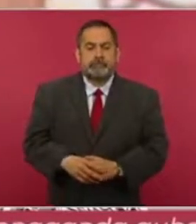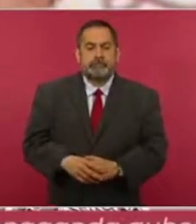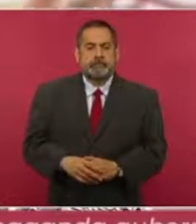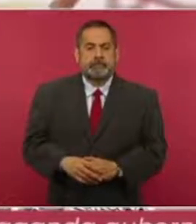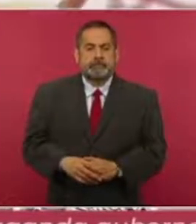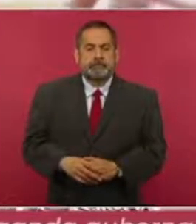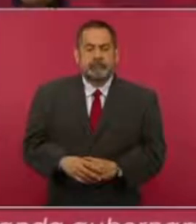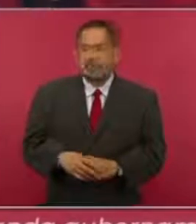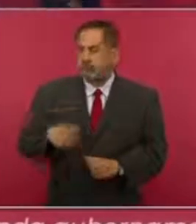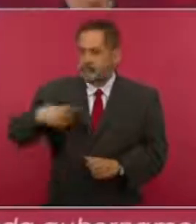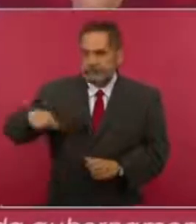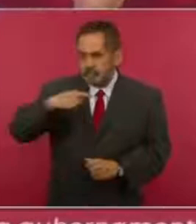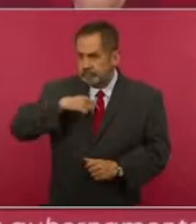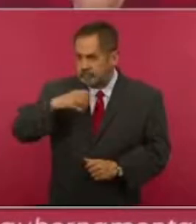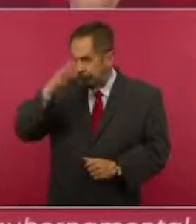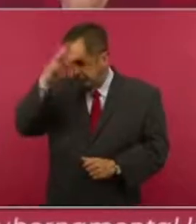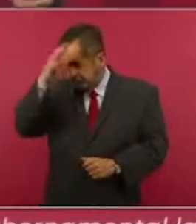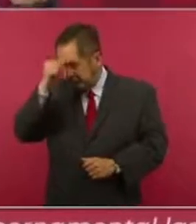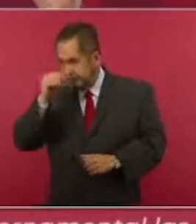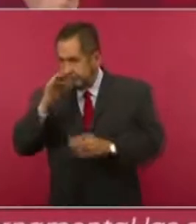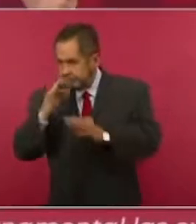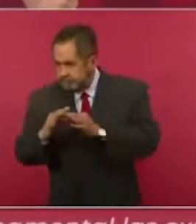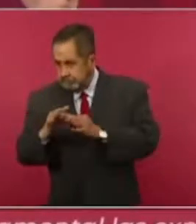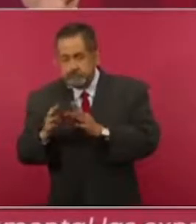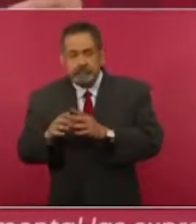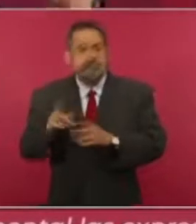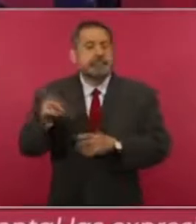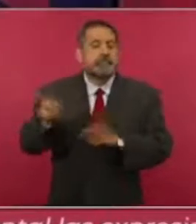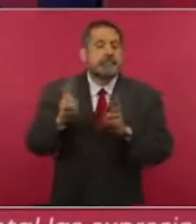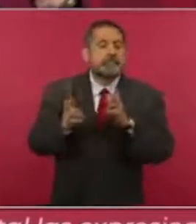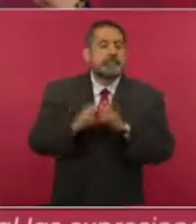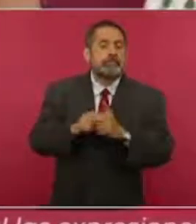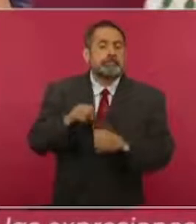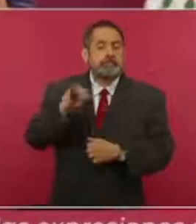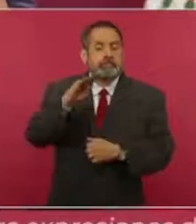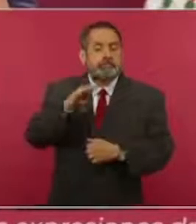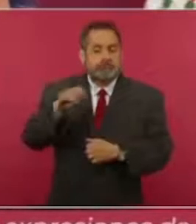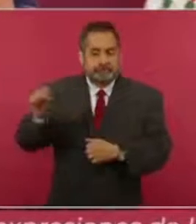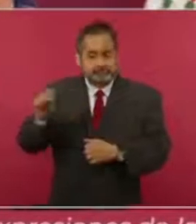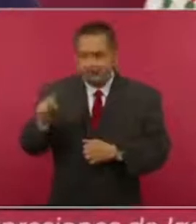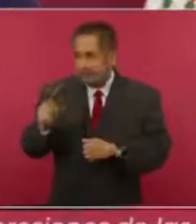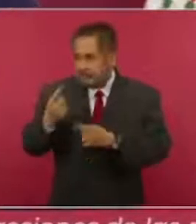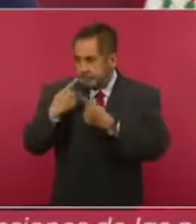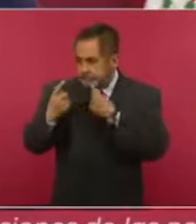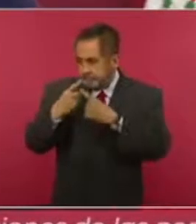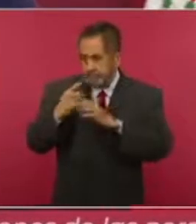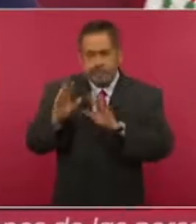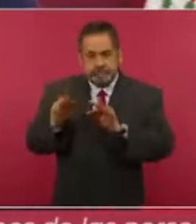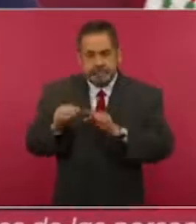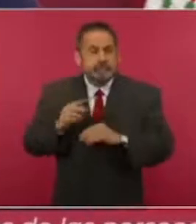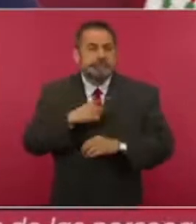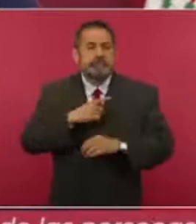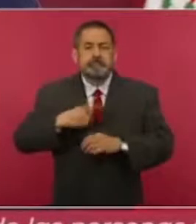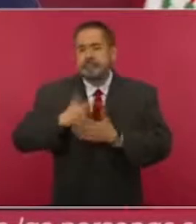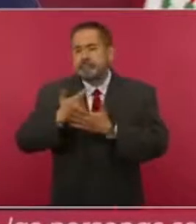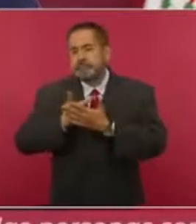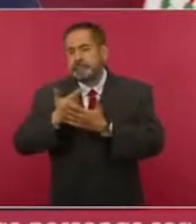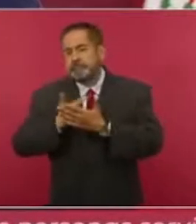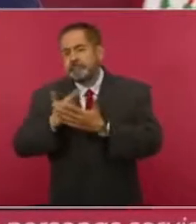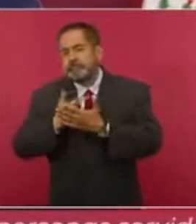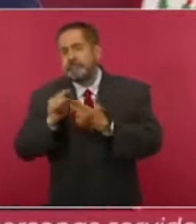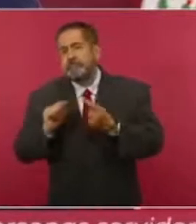Es un acuerdo, ya estamos trabajando con el Seguro Social. Se tiene que hacer un censo,